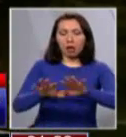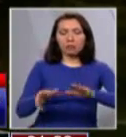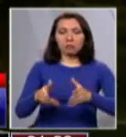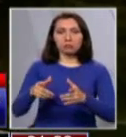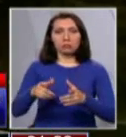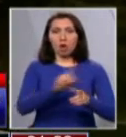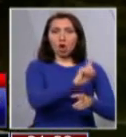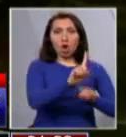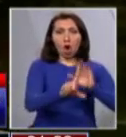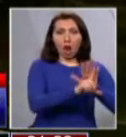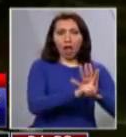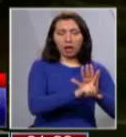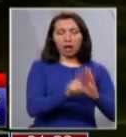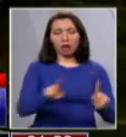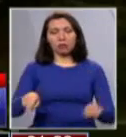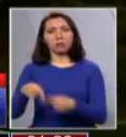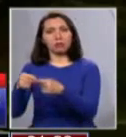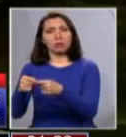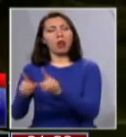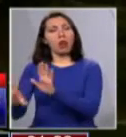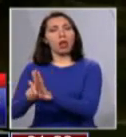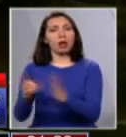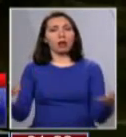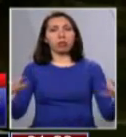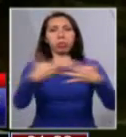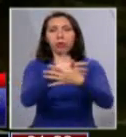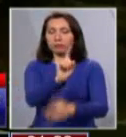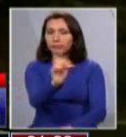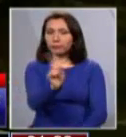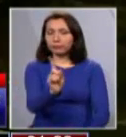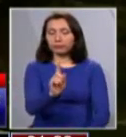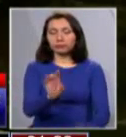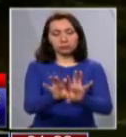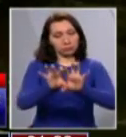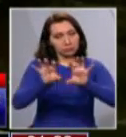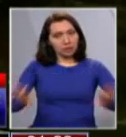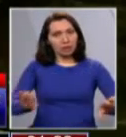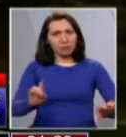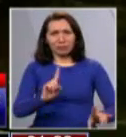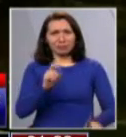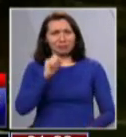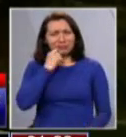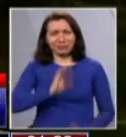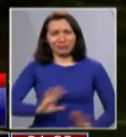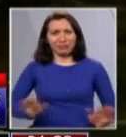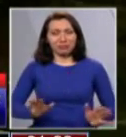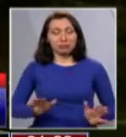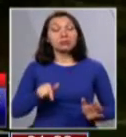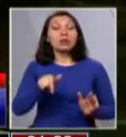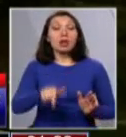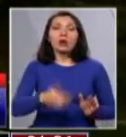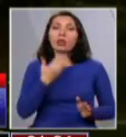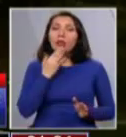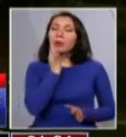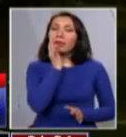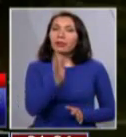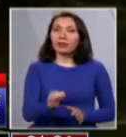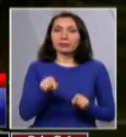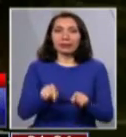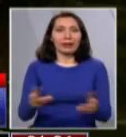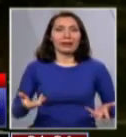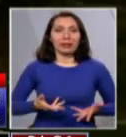aporte ilegal con la forma legal de hacer las cosas me parece que no tiene ningún sentido ahora también quiero señalar lo